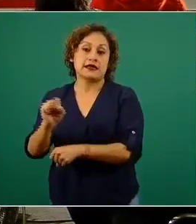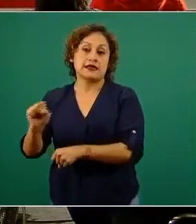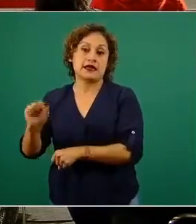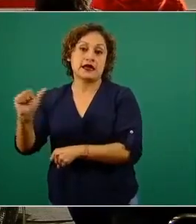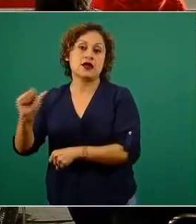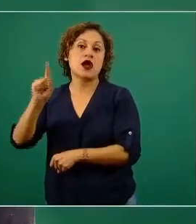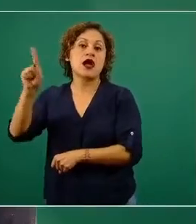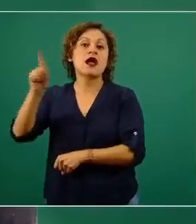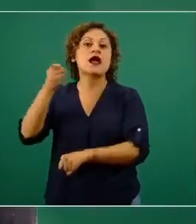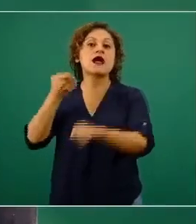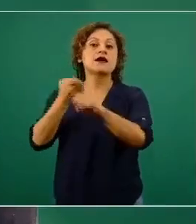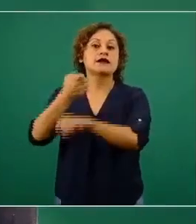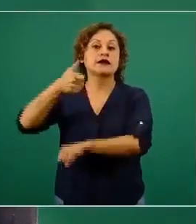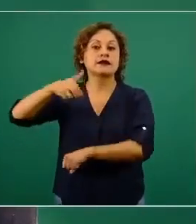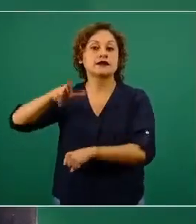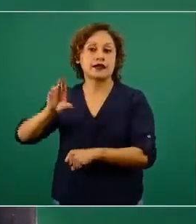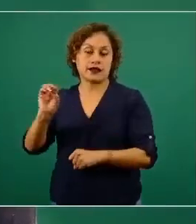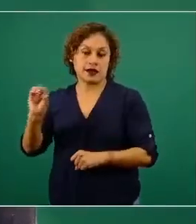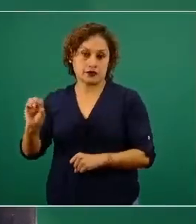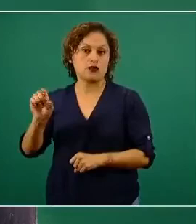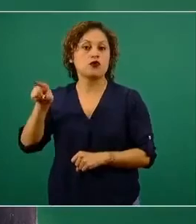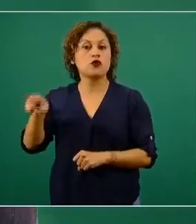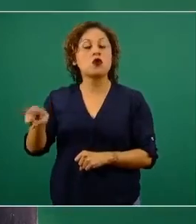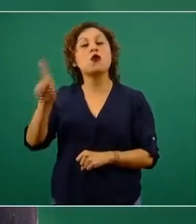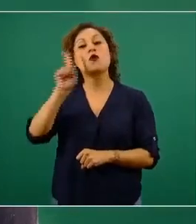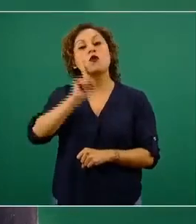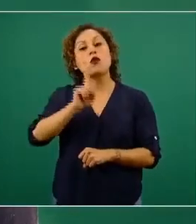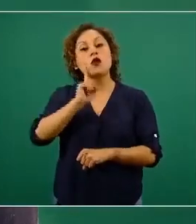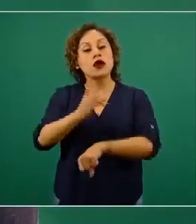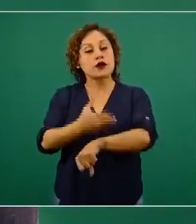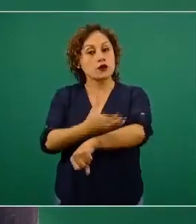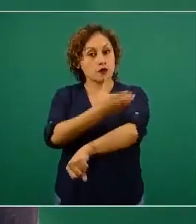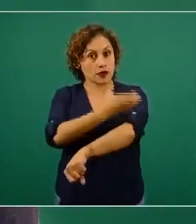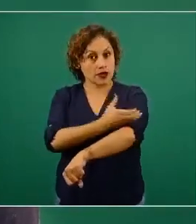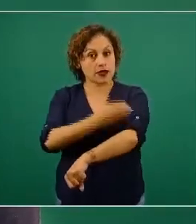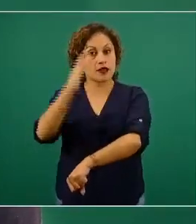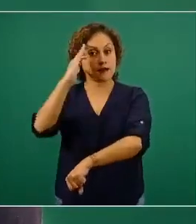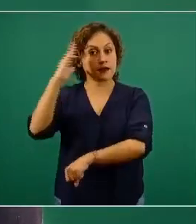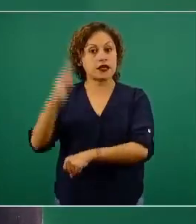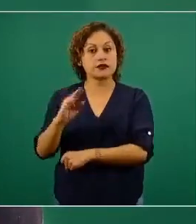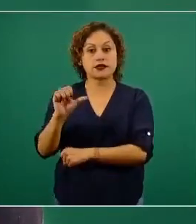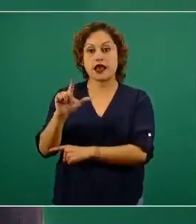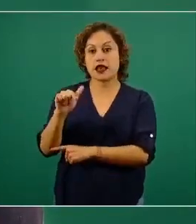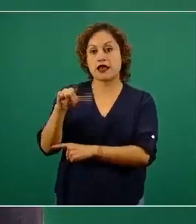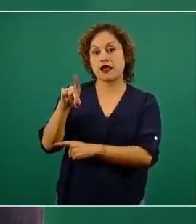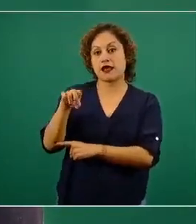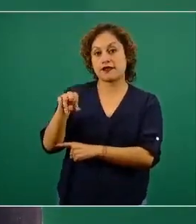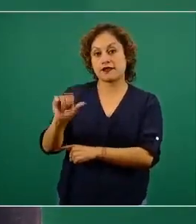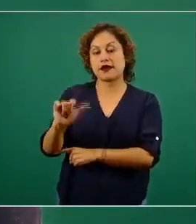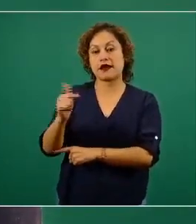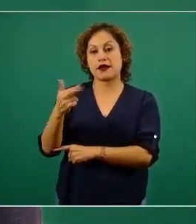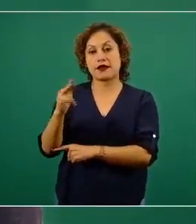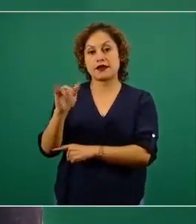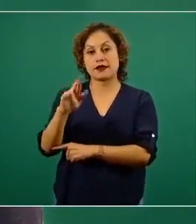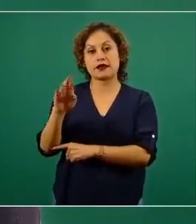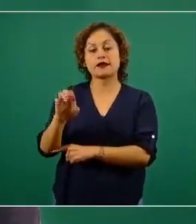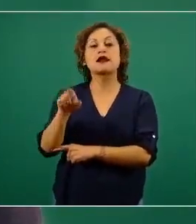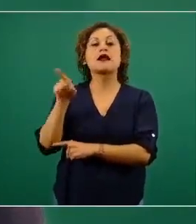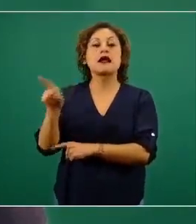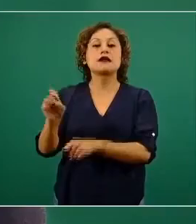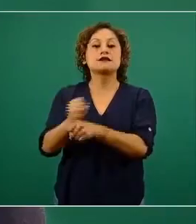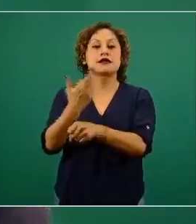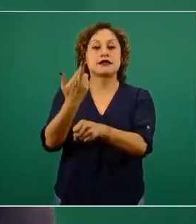Roo, y nuestra muy querida colega, la maestra Alejandra Aguirre Crespo, secretaria de Salud de Quintana